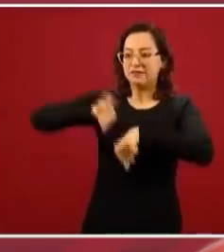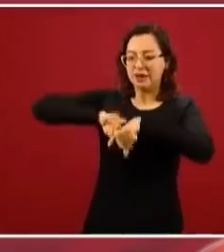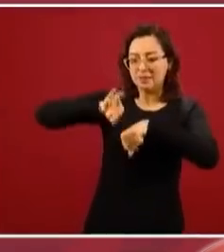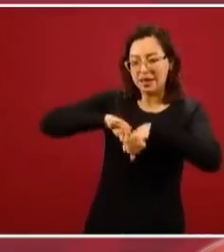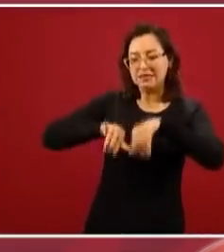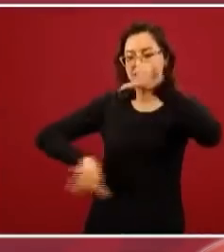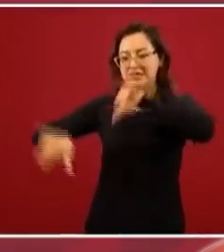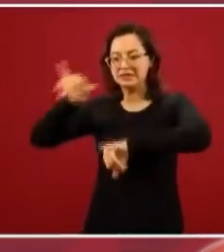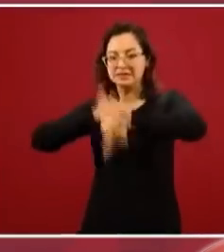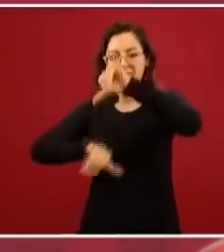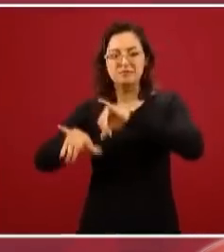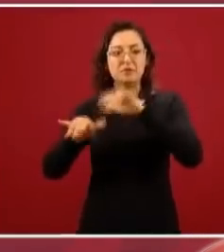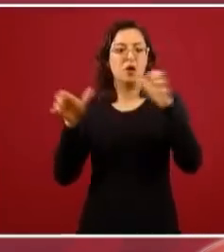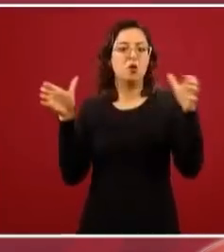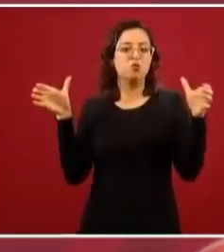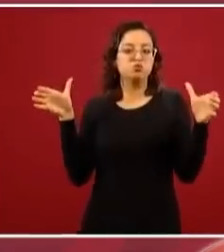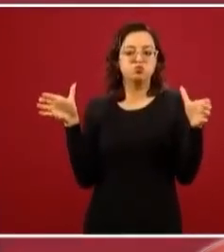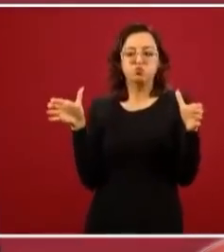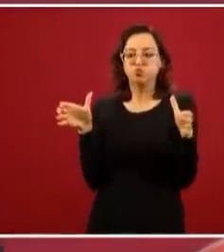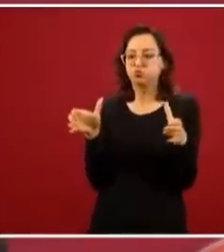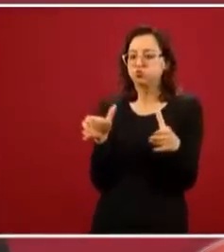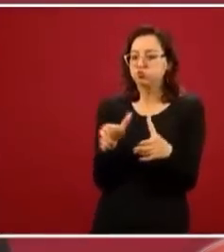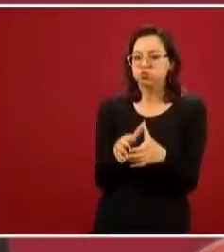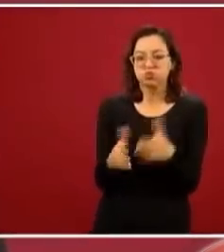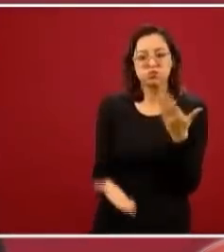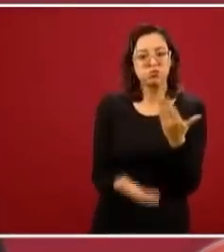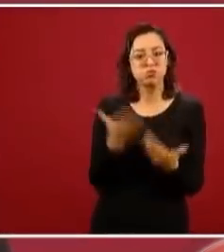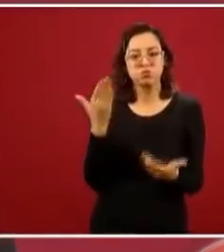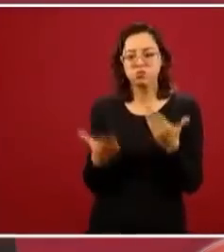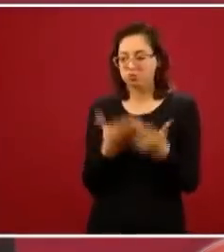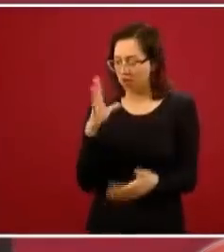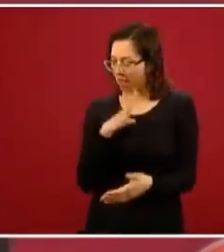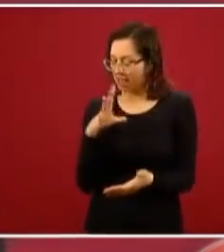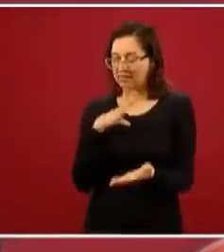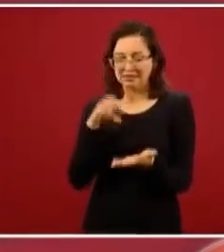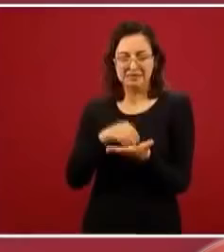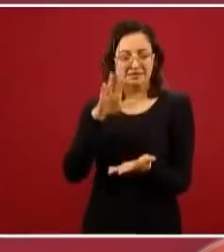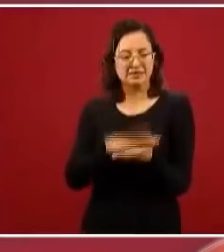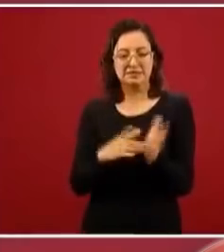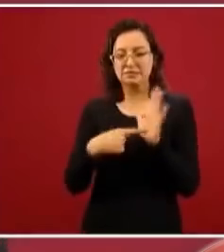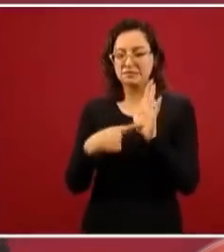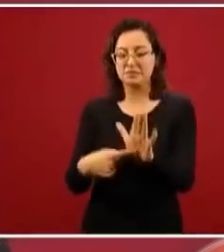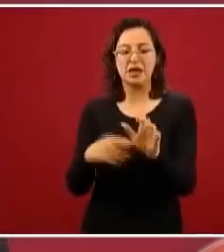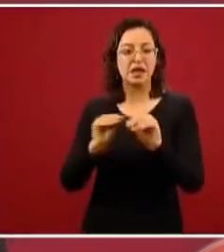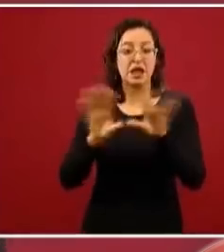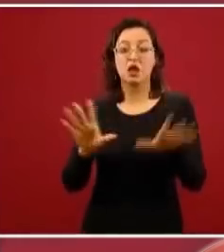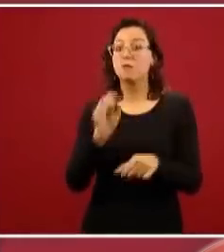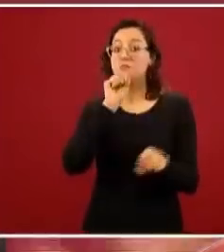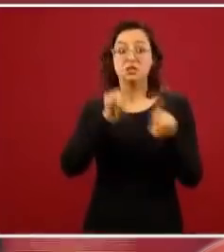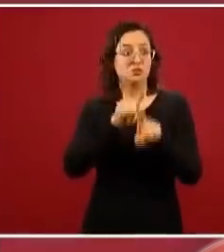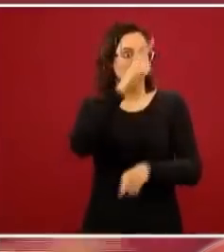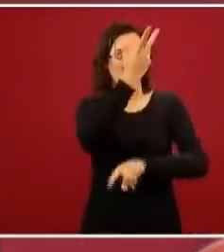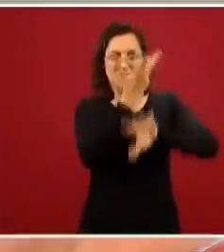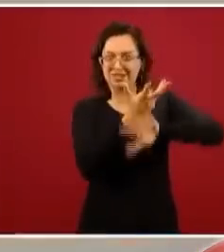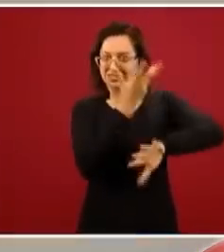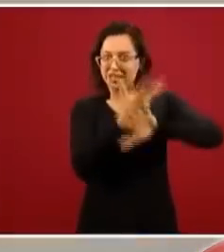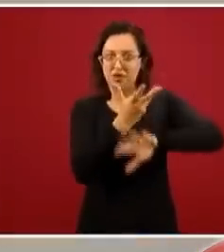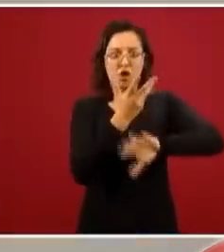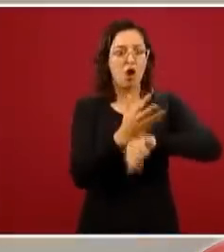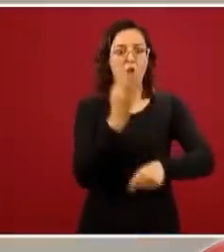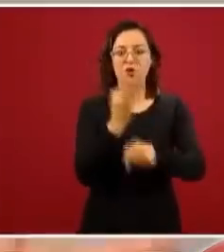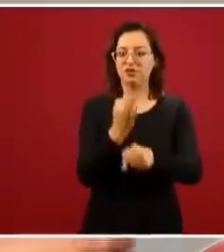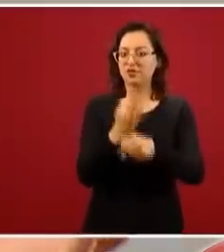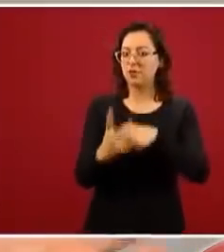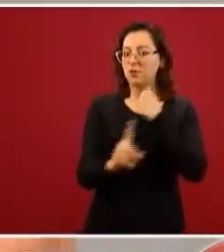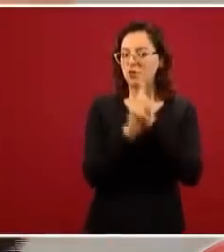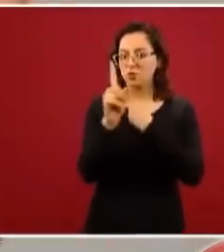La razón es simple y es clara y está perfectamente documentada. Pueden ver en países como Estados Unidos, esta es una discusión que está